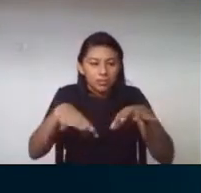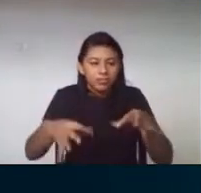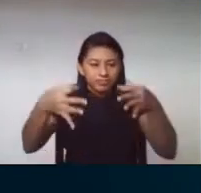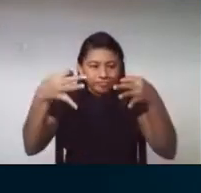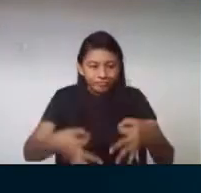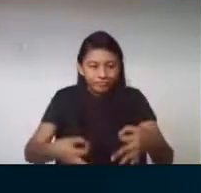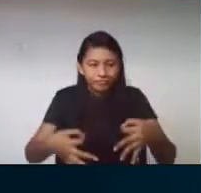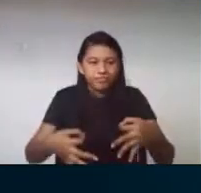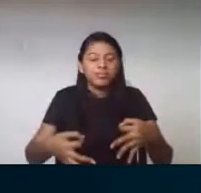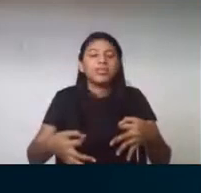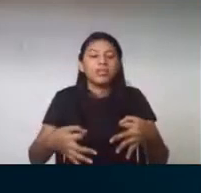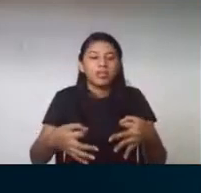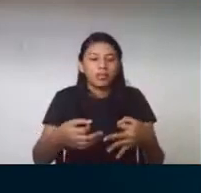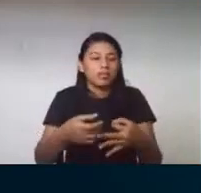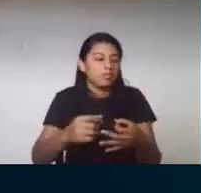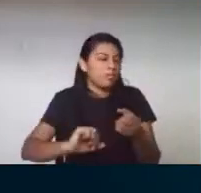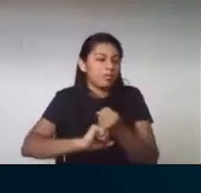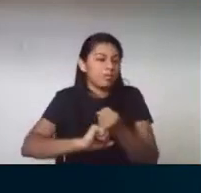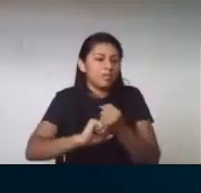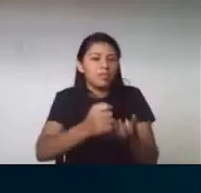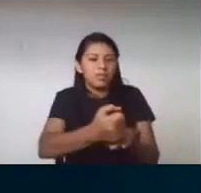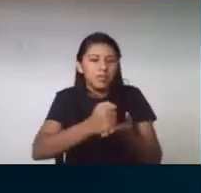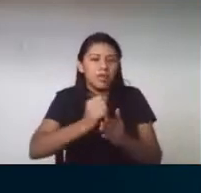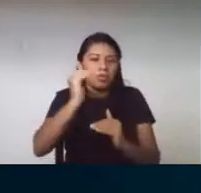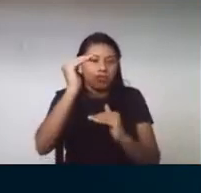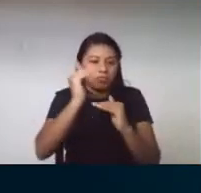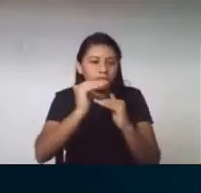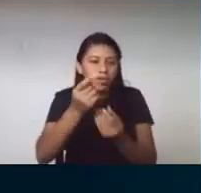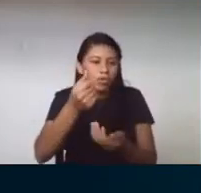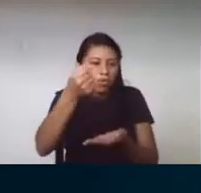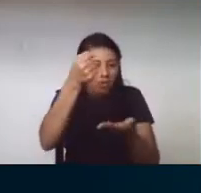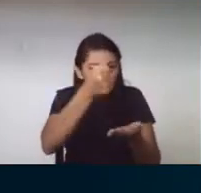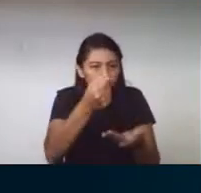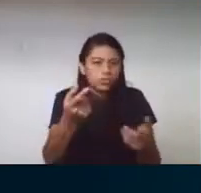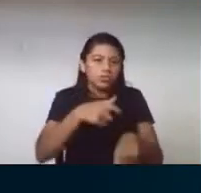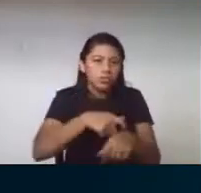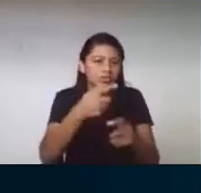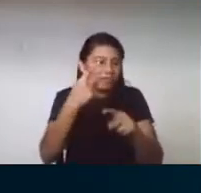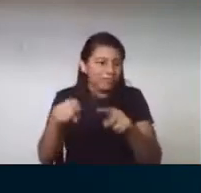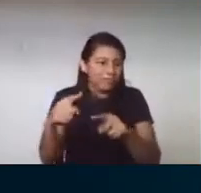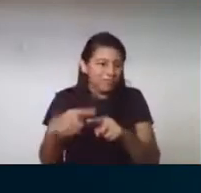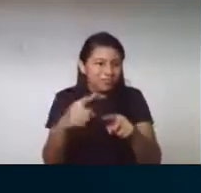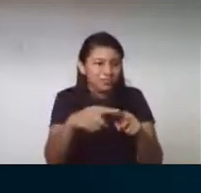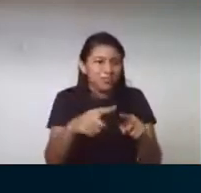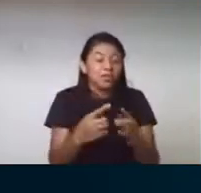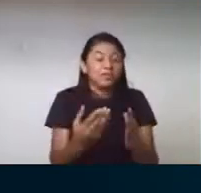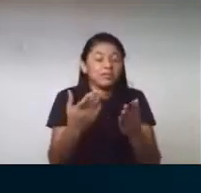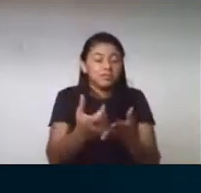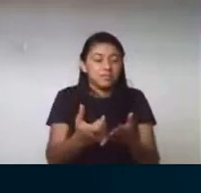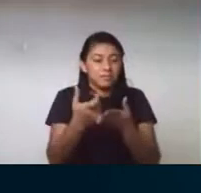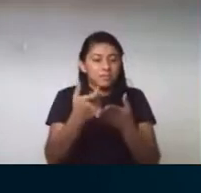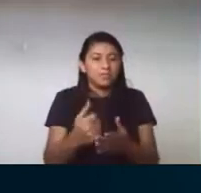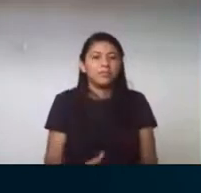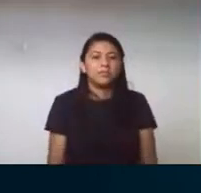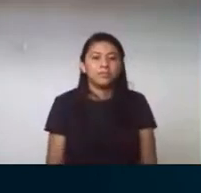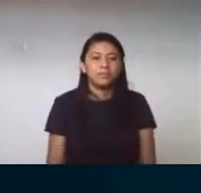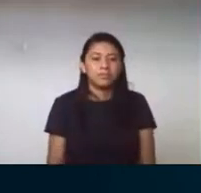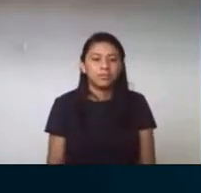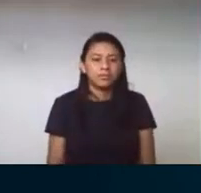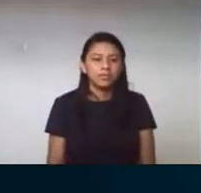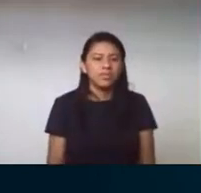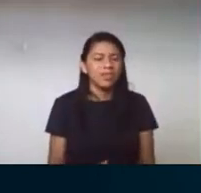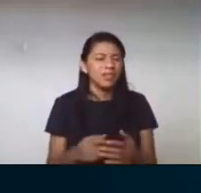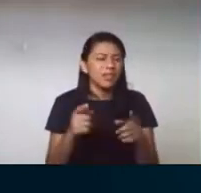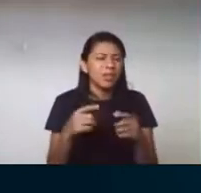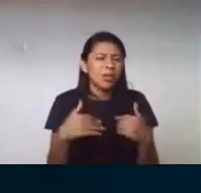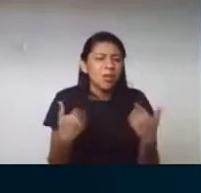pueden ser muy aprovechables y pues es una gran ventaja. Entonces, todo esto fue gracias al Digital